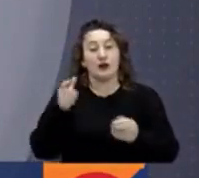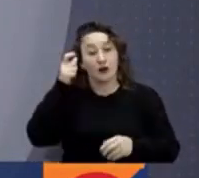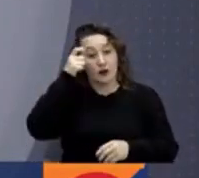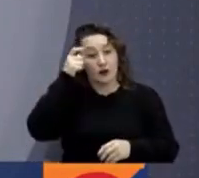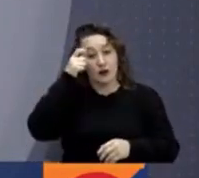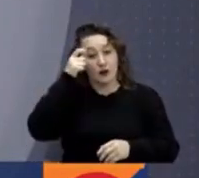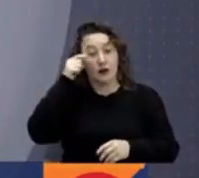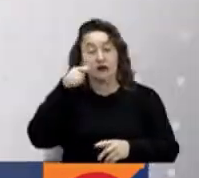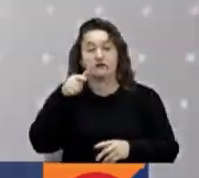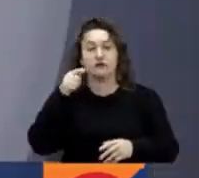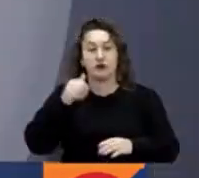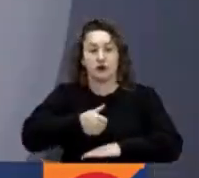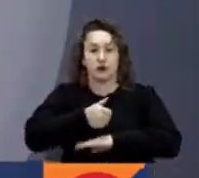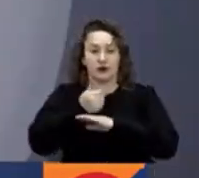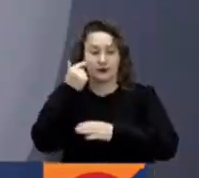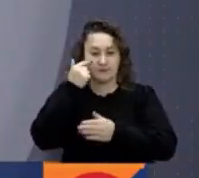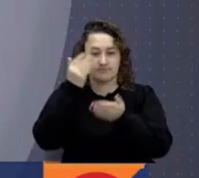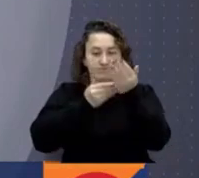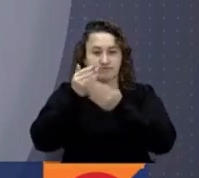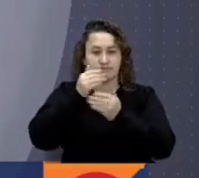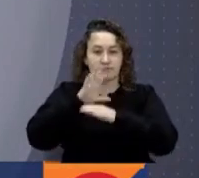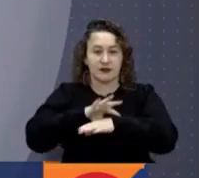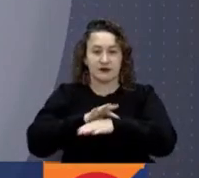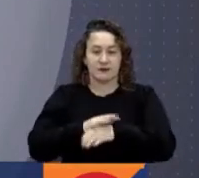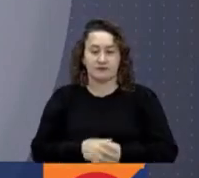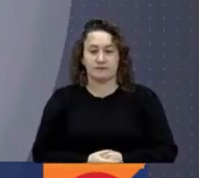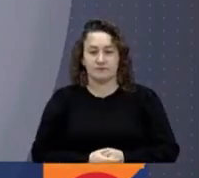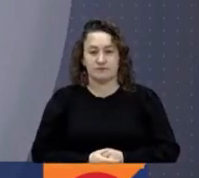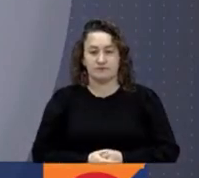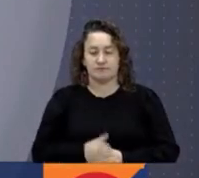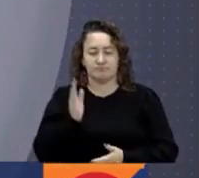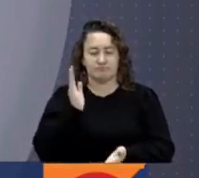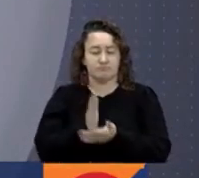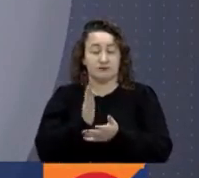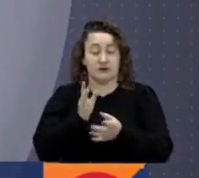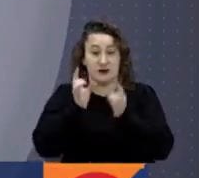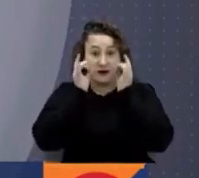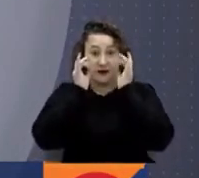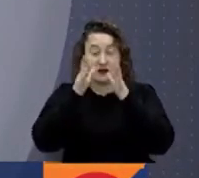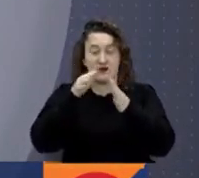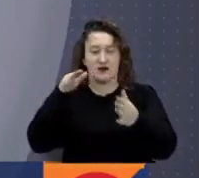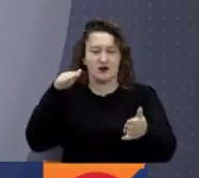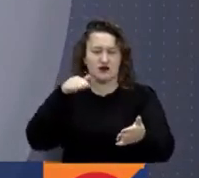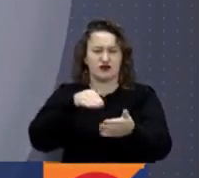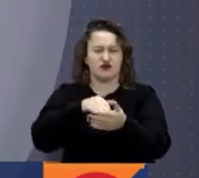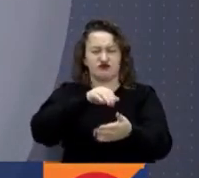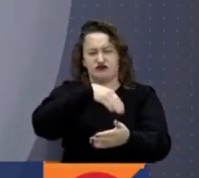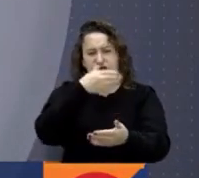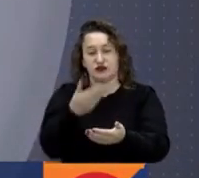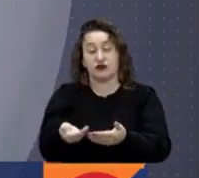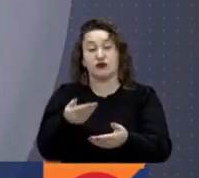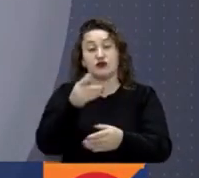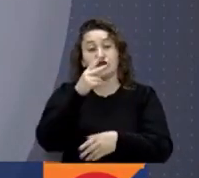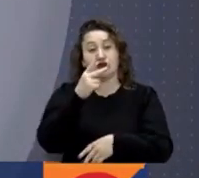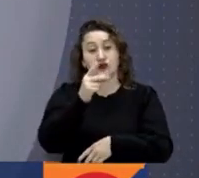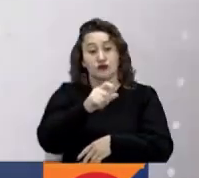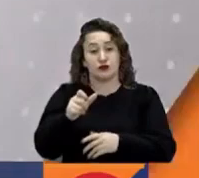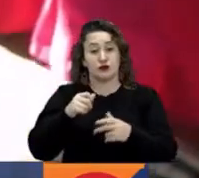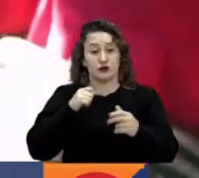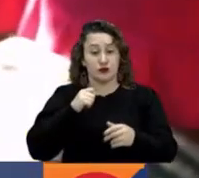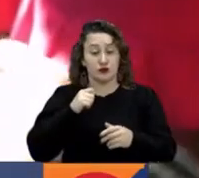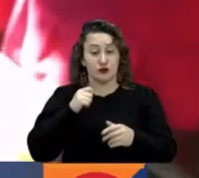adelantan valoración médica. Tragedia en carretera del Meta. Un bus se accidentó y el saldo es 2 muertos y 13